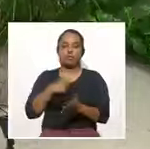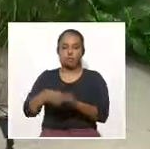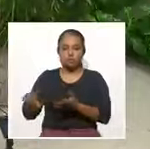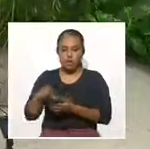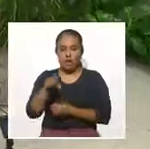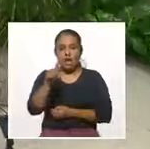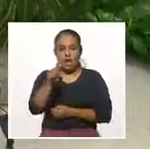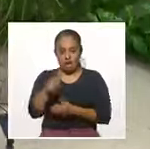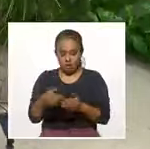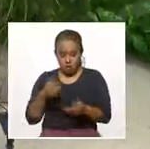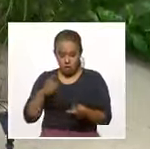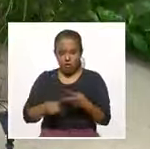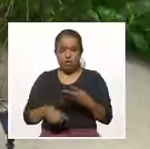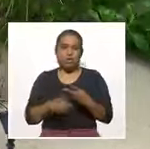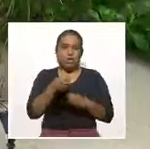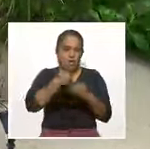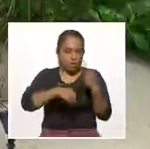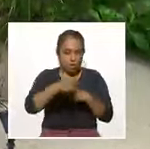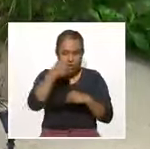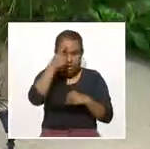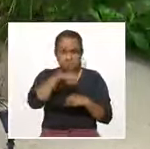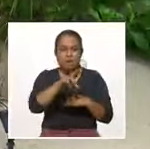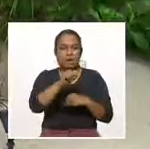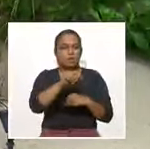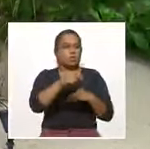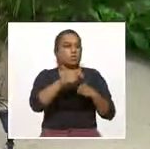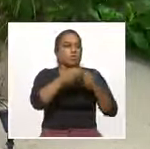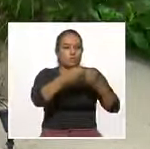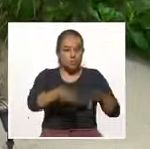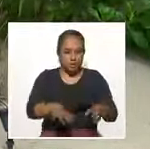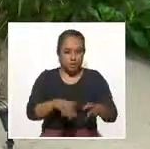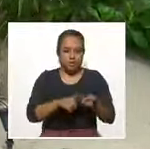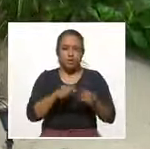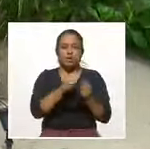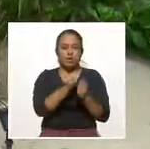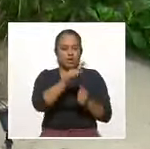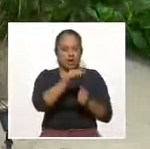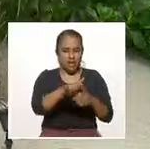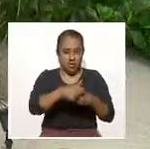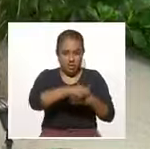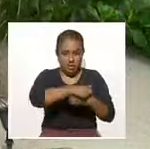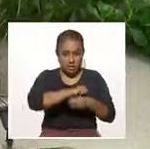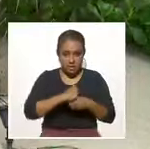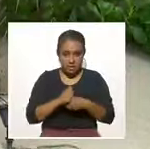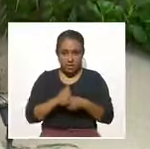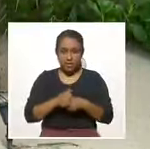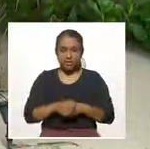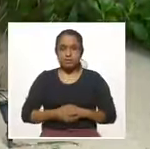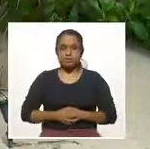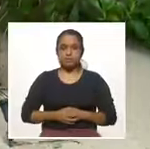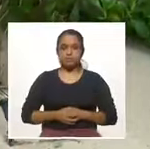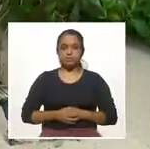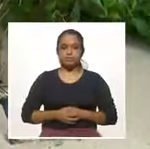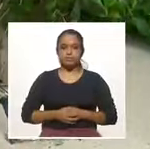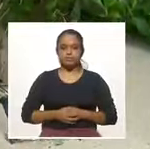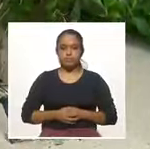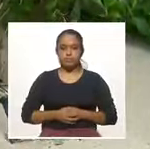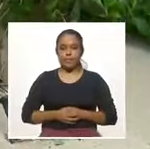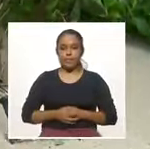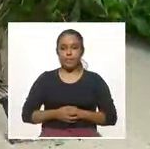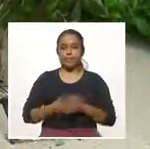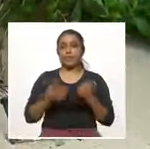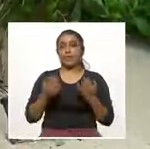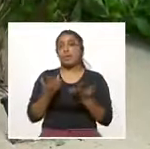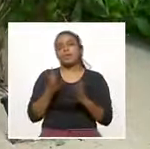agua, víveres, que no se echen a perder, laterías, porque se va la corriente, y esperamos